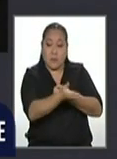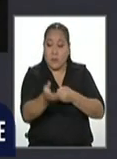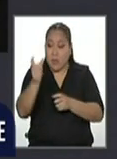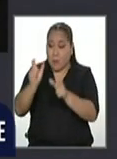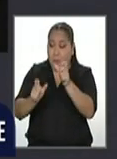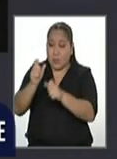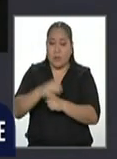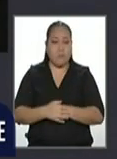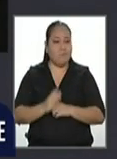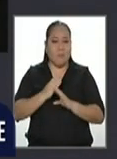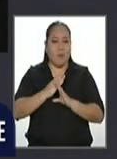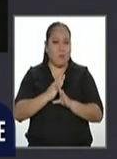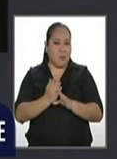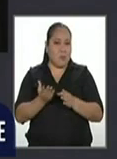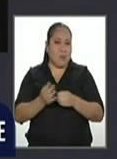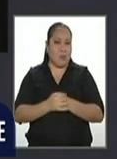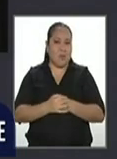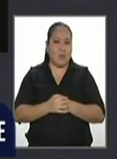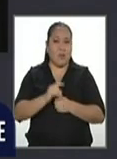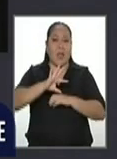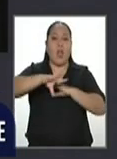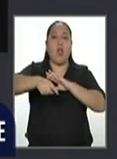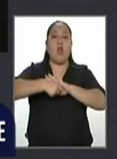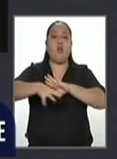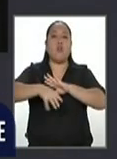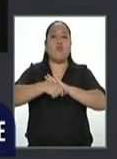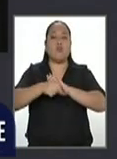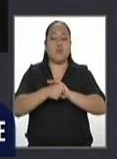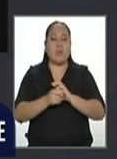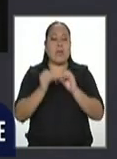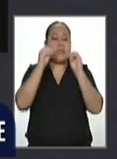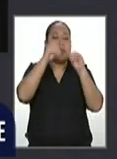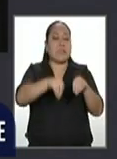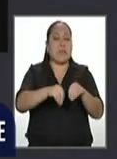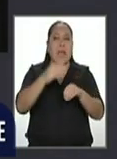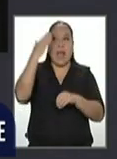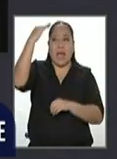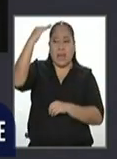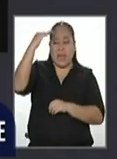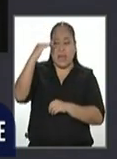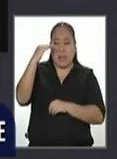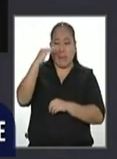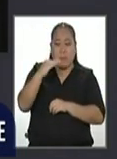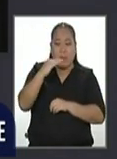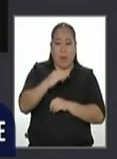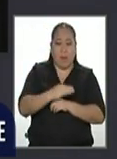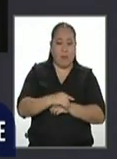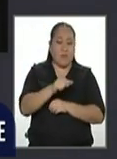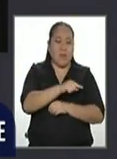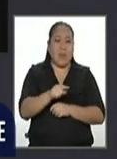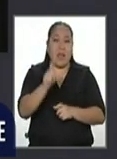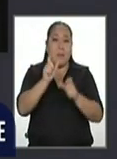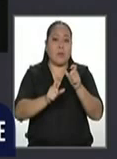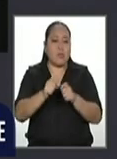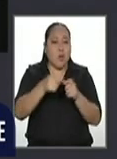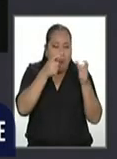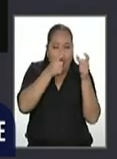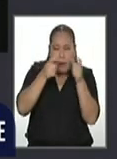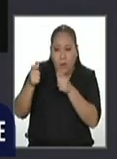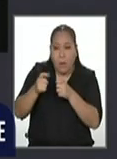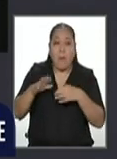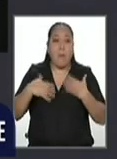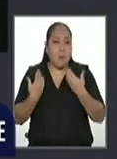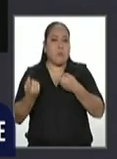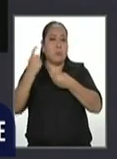vamos a evitar la corrupción que está enquistada desde arriba hacia abajo, porque la gente no solamente va a vigilar, va a